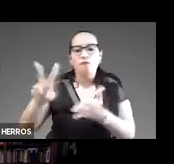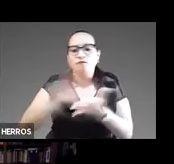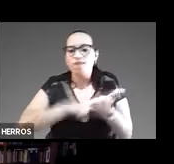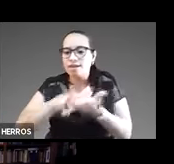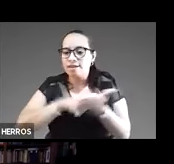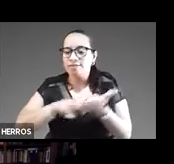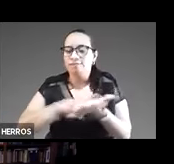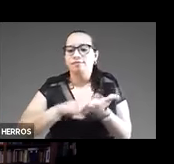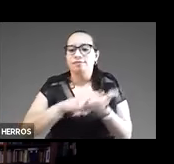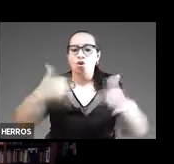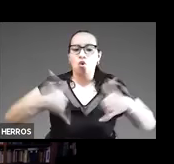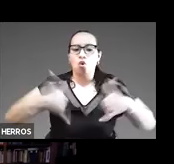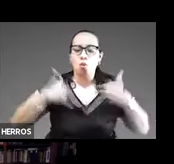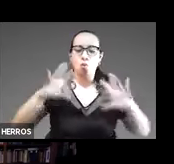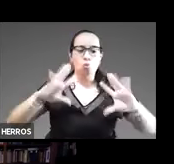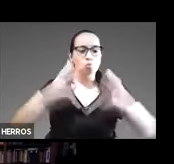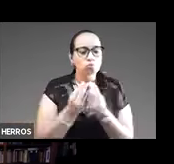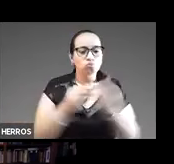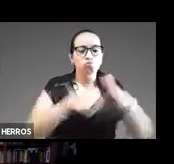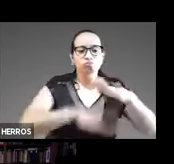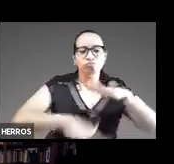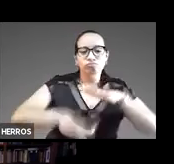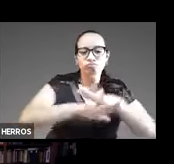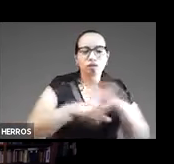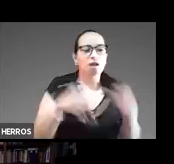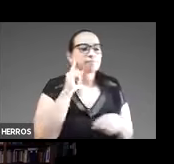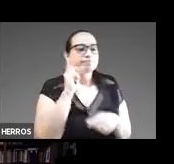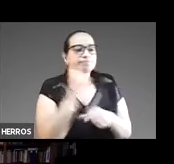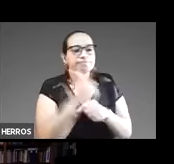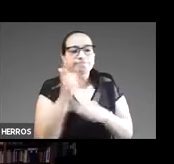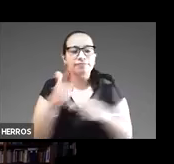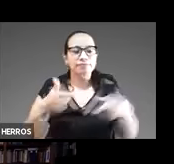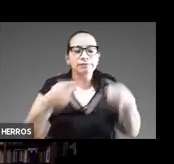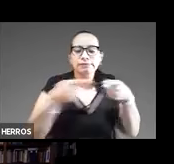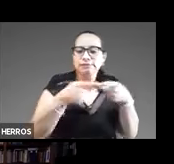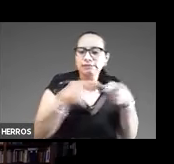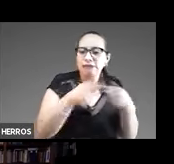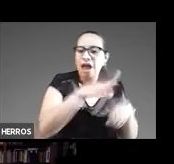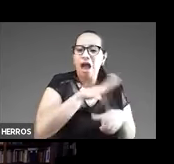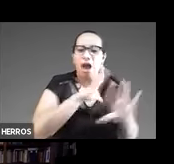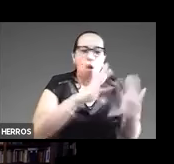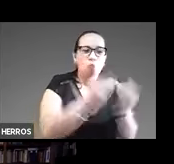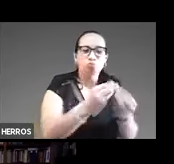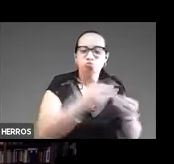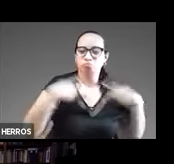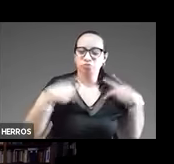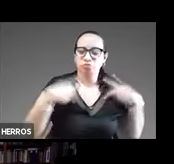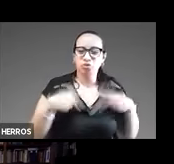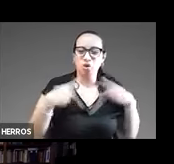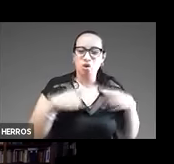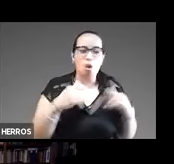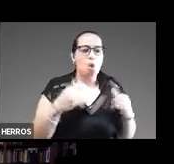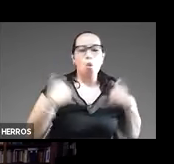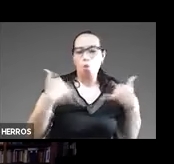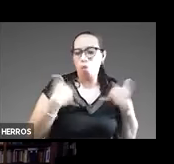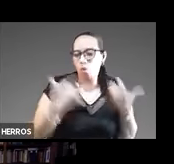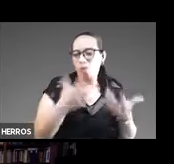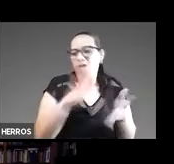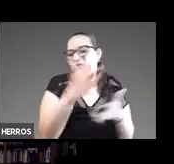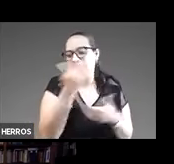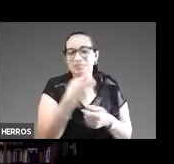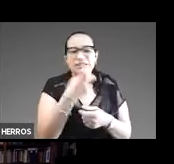jóvenes unen el barrio con detectar esquinas, ¿no?, en donde se juntan los jóvenes, o sea, muchísimos programas, podemos decir, tienen